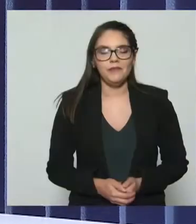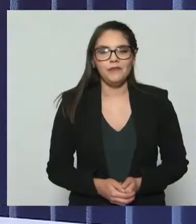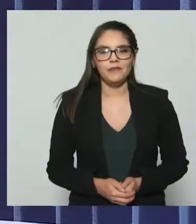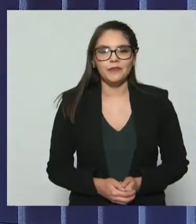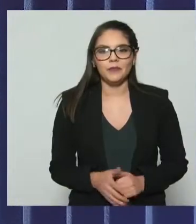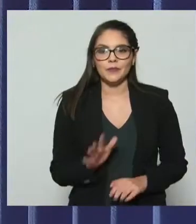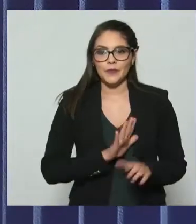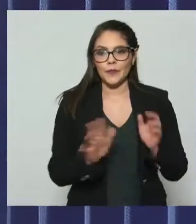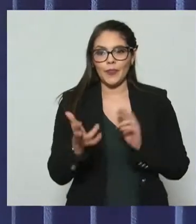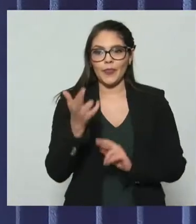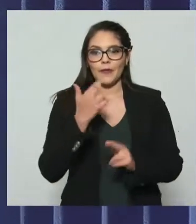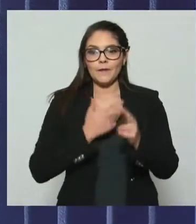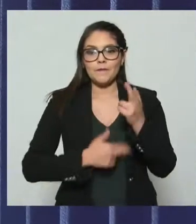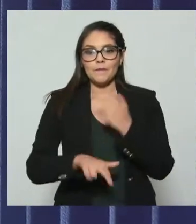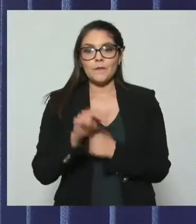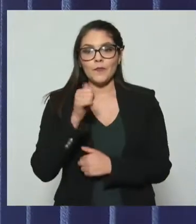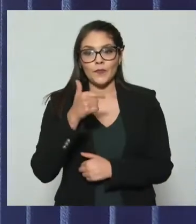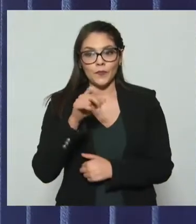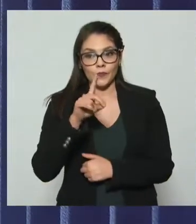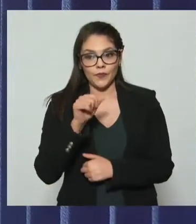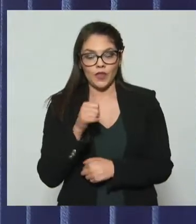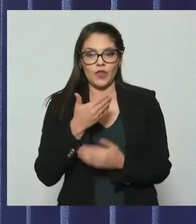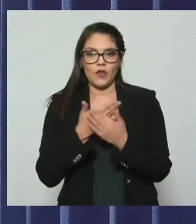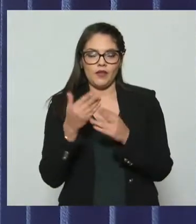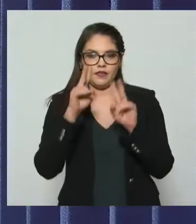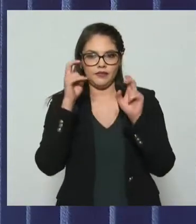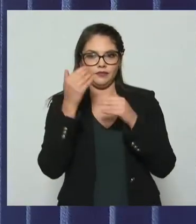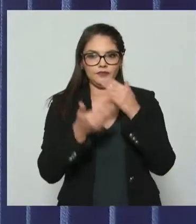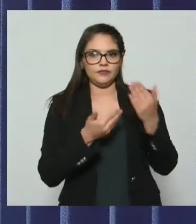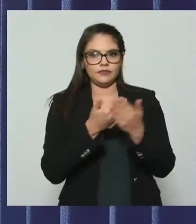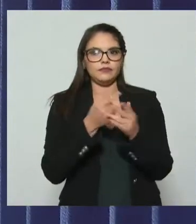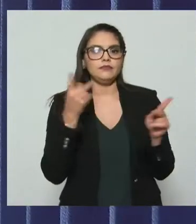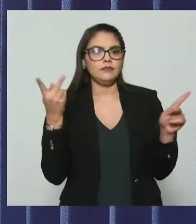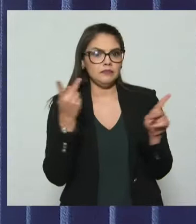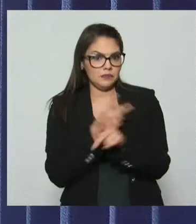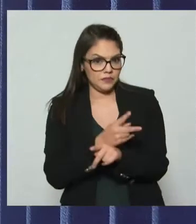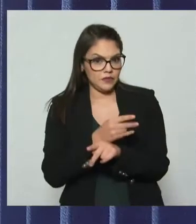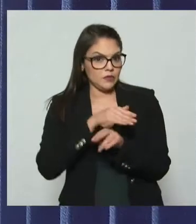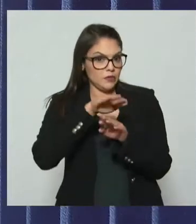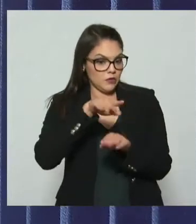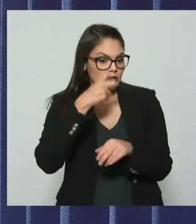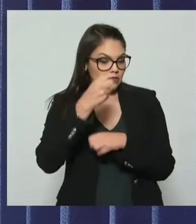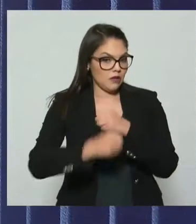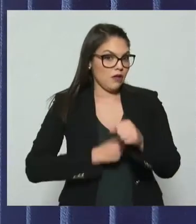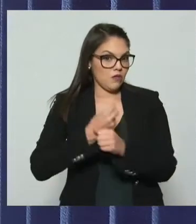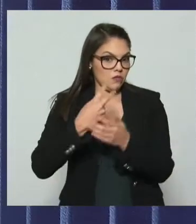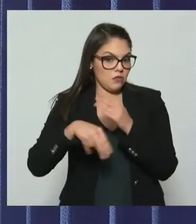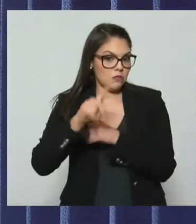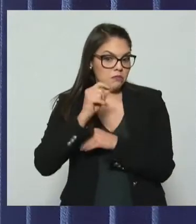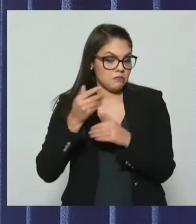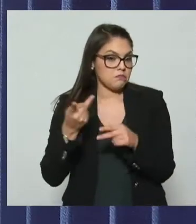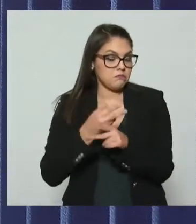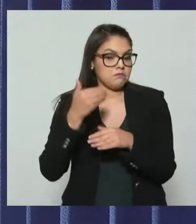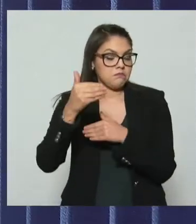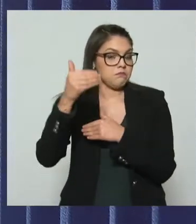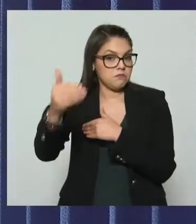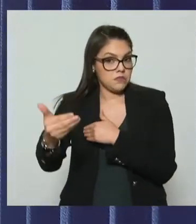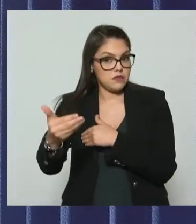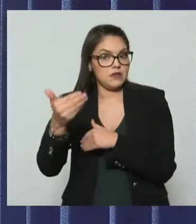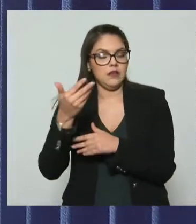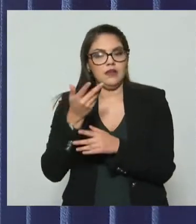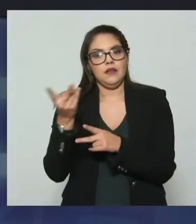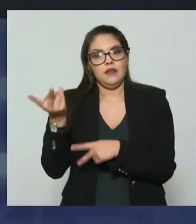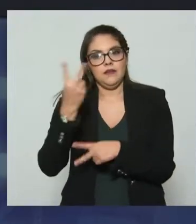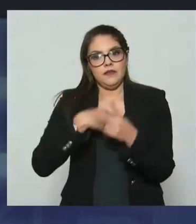Ya estamos de vuelta en Agenda y Contexto. El tema en la mesa, la Agenda Legislativa 2020, y para eso tenemos pues invitados de lujo: la diputada